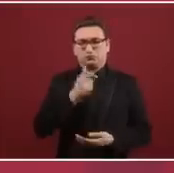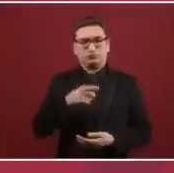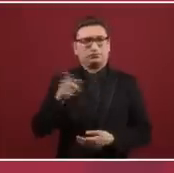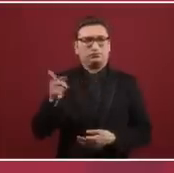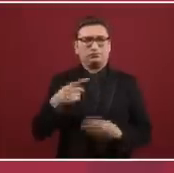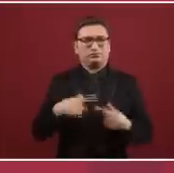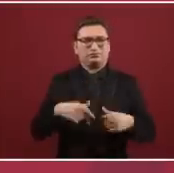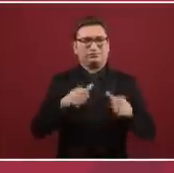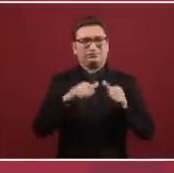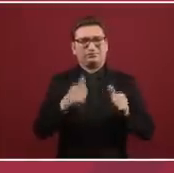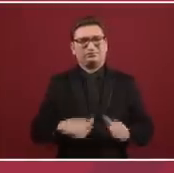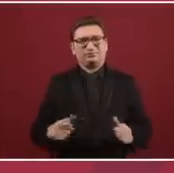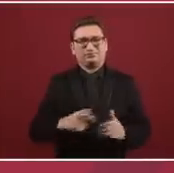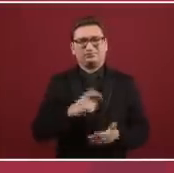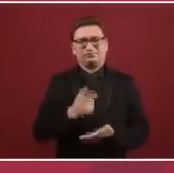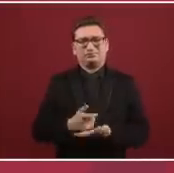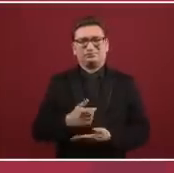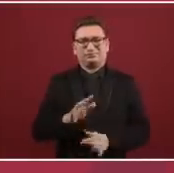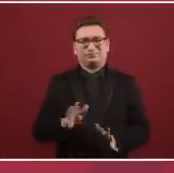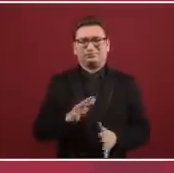artistas,